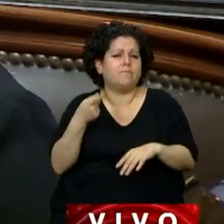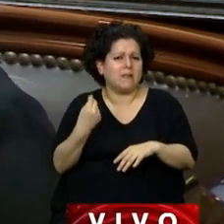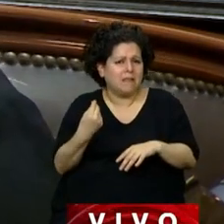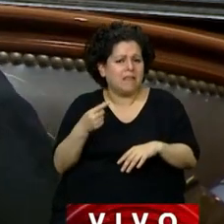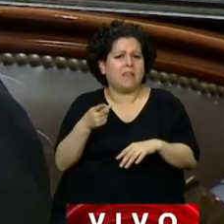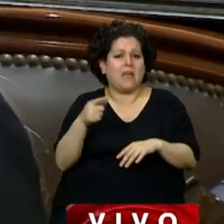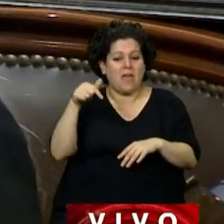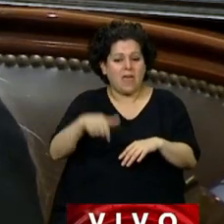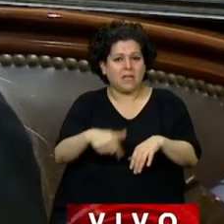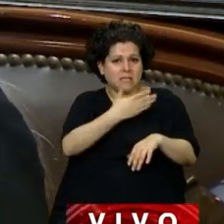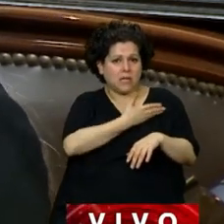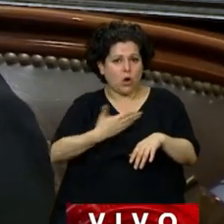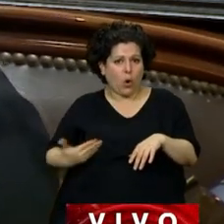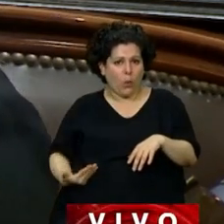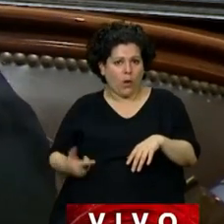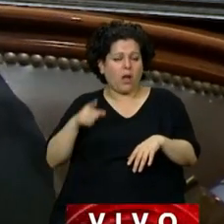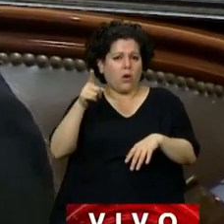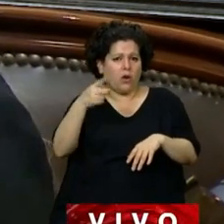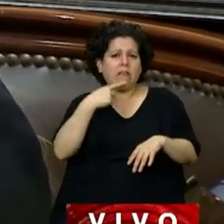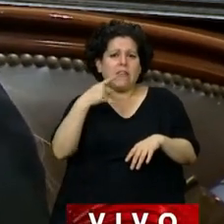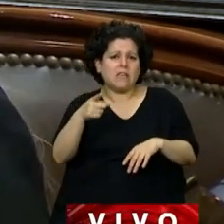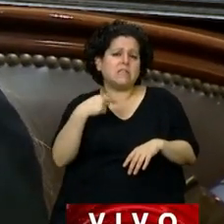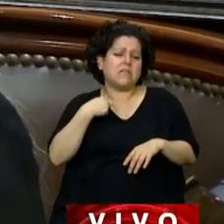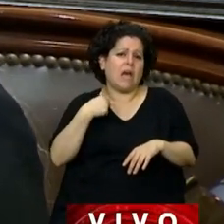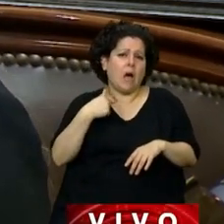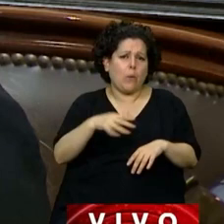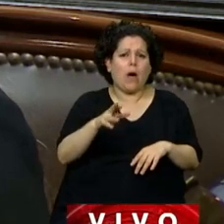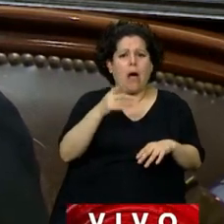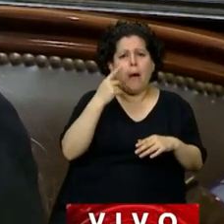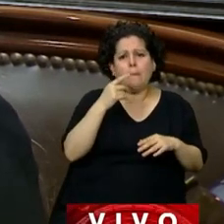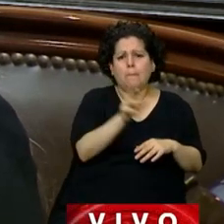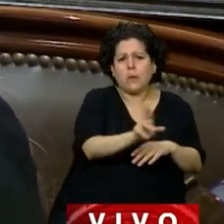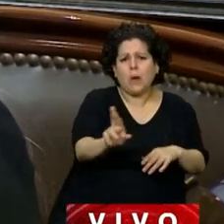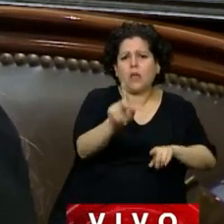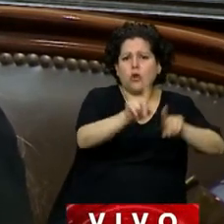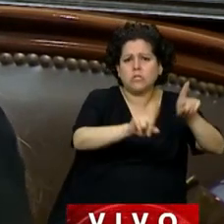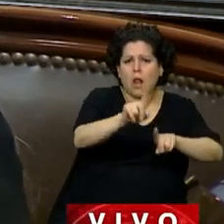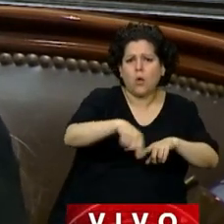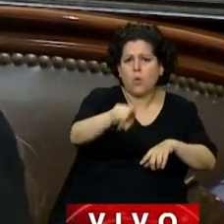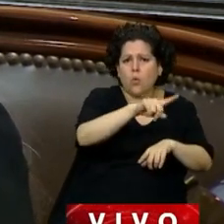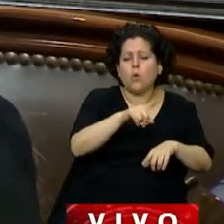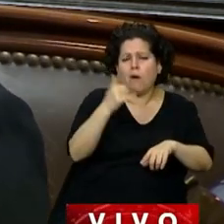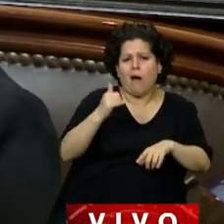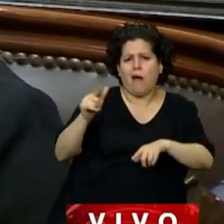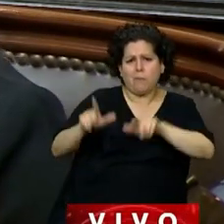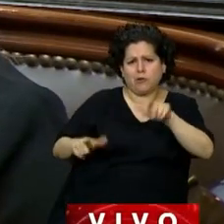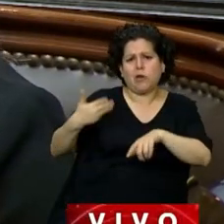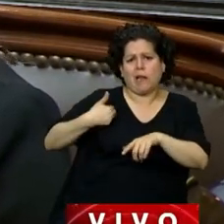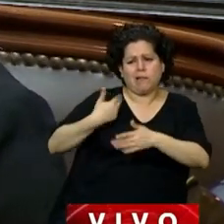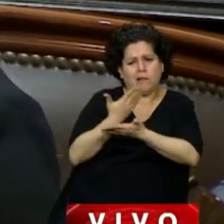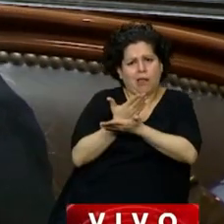que este gobierno, el que priorizando privilegios, deja a una Argentina postergada en